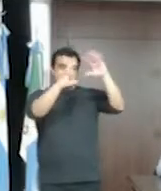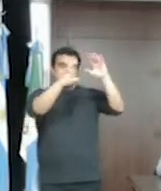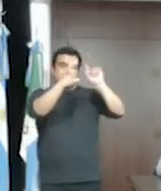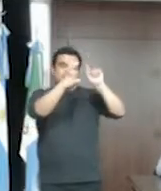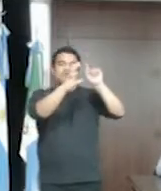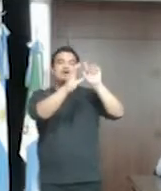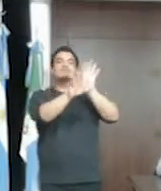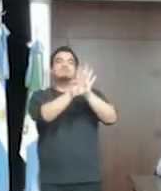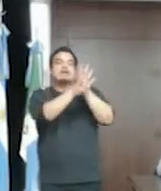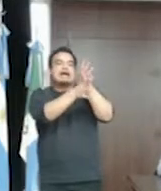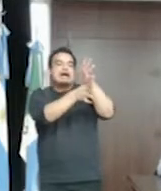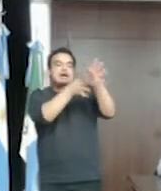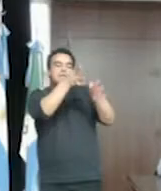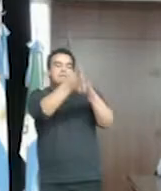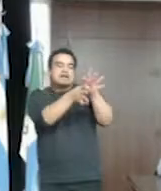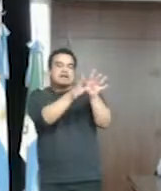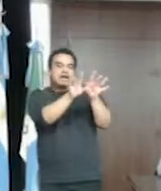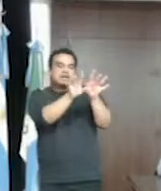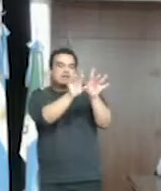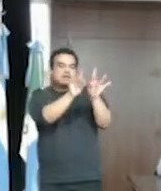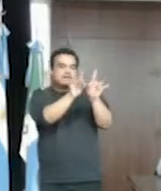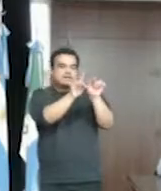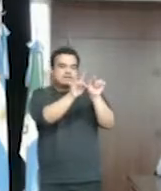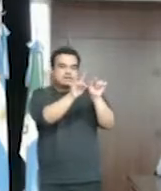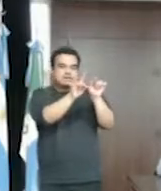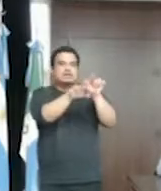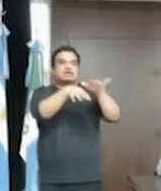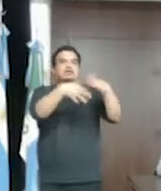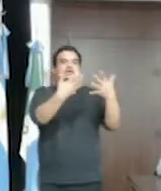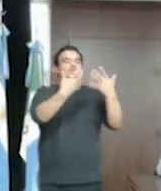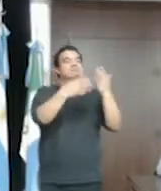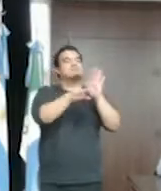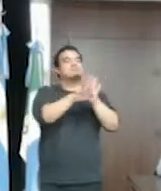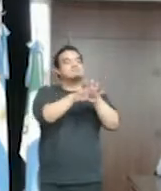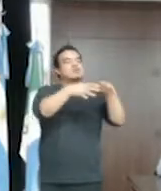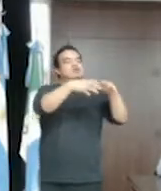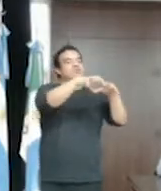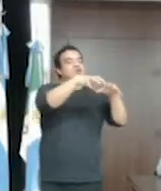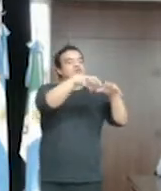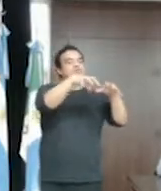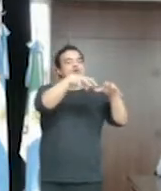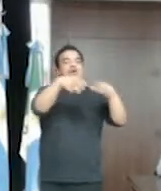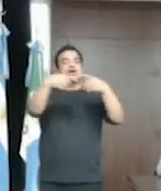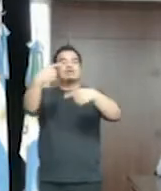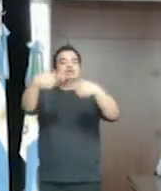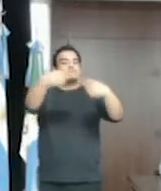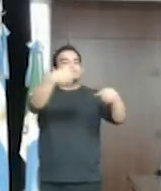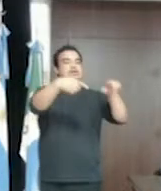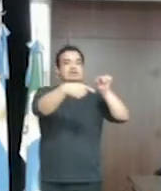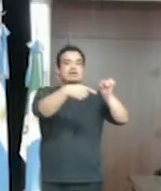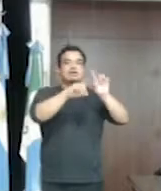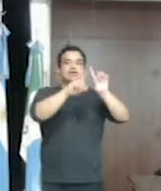compleja que está especializada en diferentes áreas y que la atraviesan